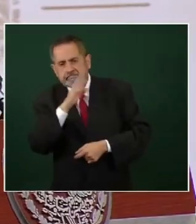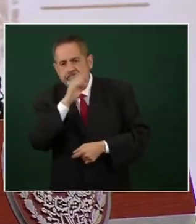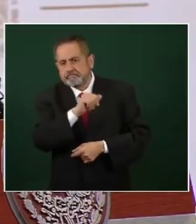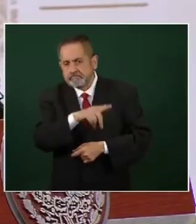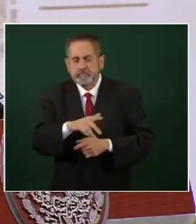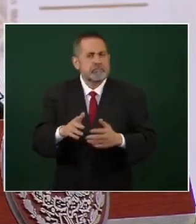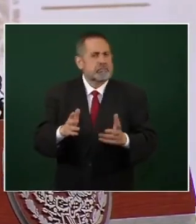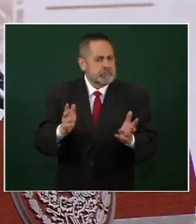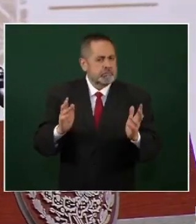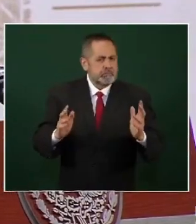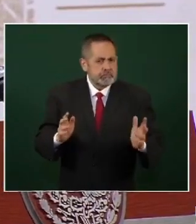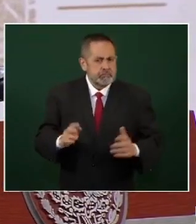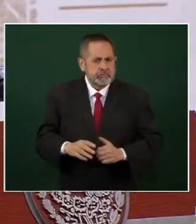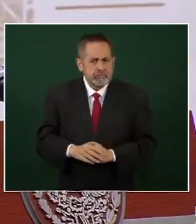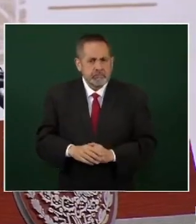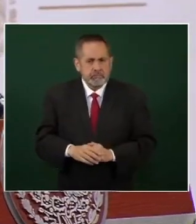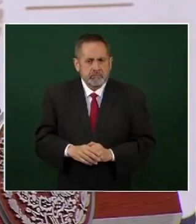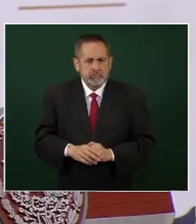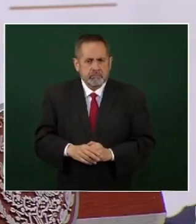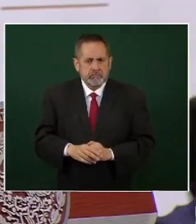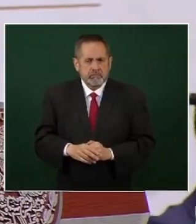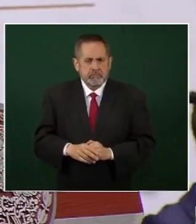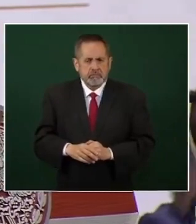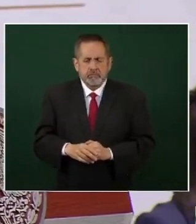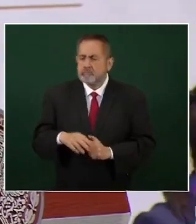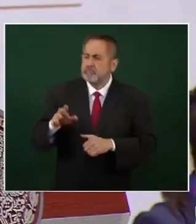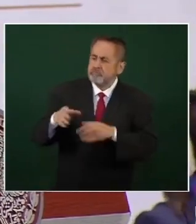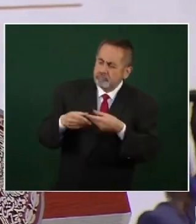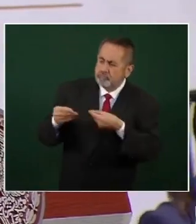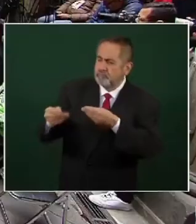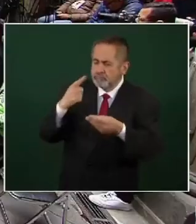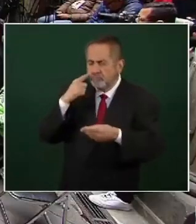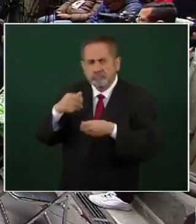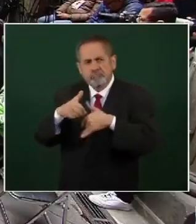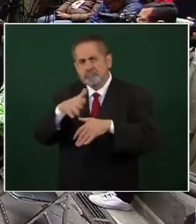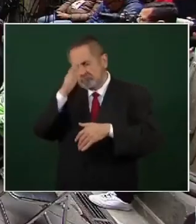metro, ¿sí?, y nos vamos a manifestar